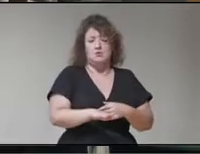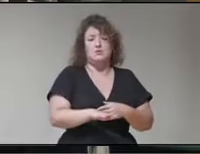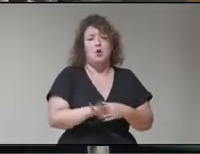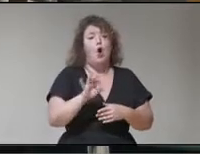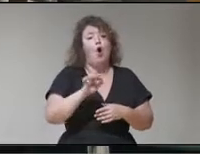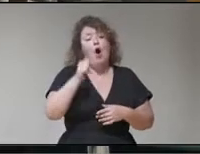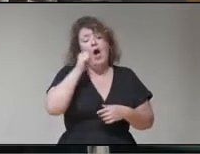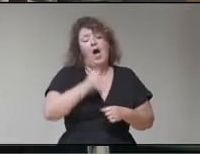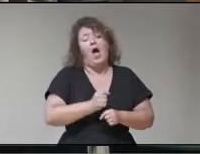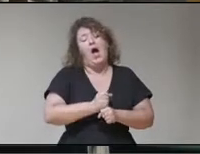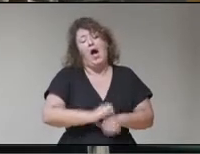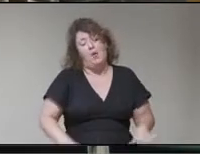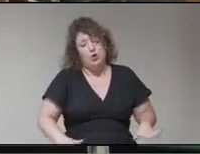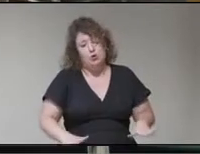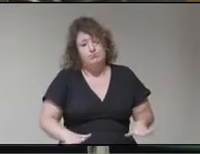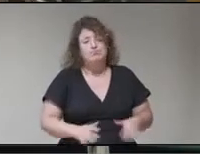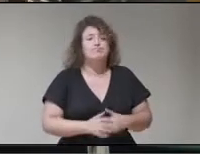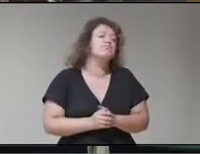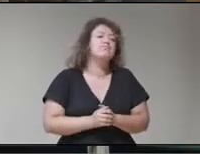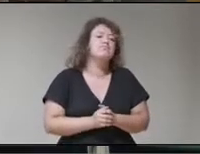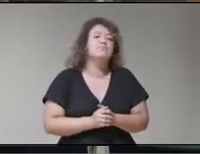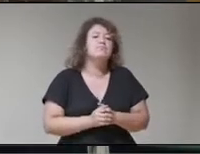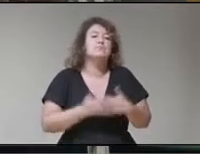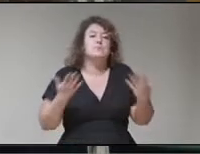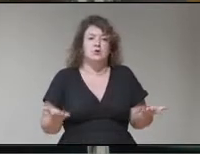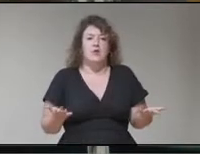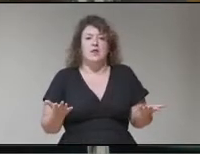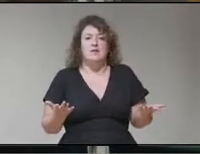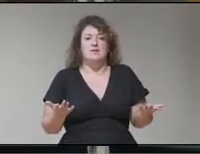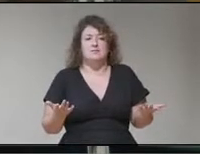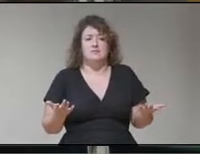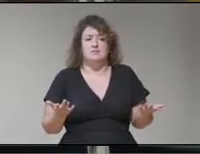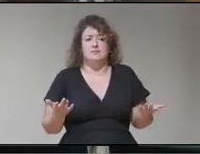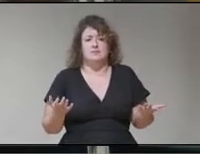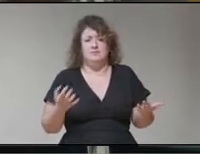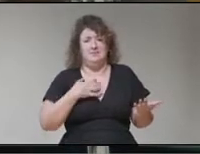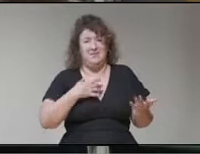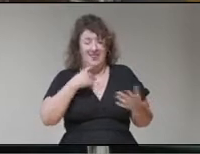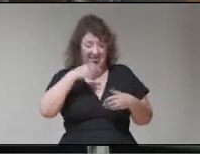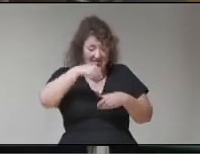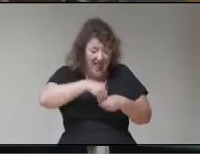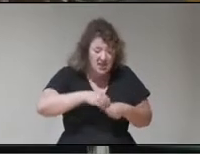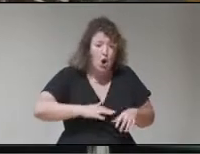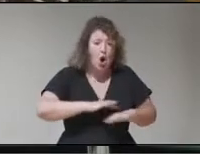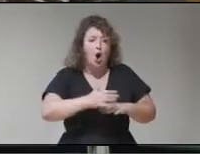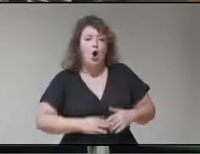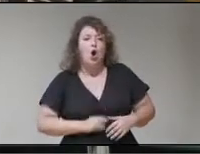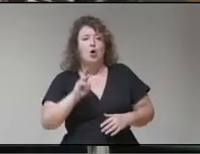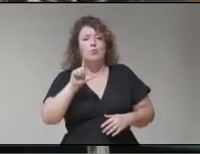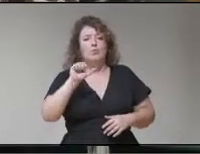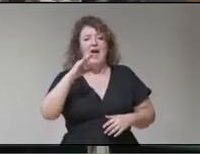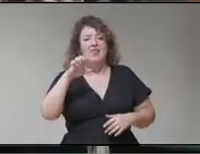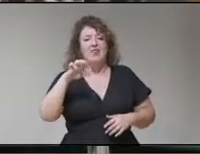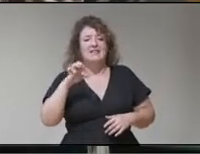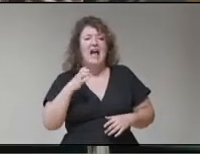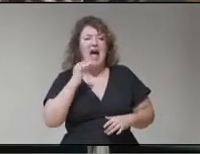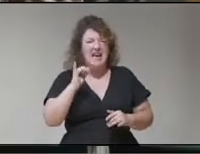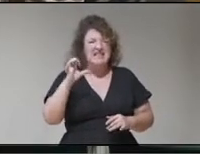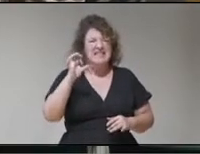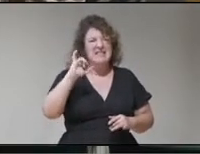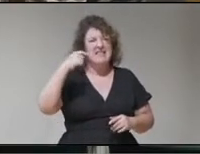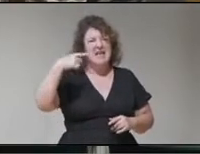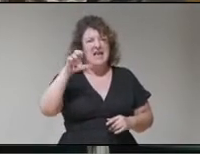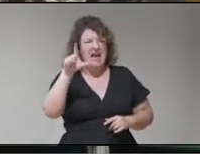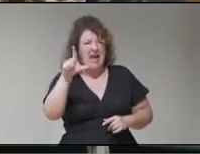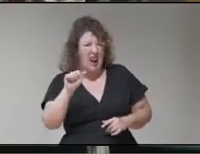aborto. Por lo tanto, ¿cómo me van a decir a mí que en la placenta pueda haber Shigella y que la Shigella se encuentra